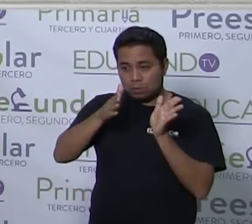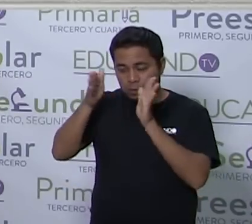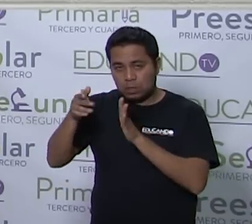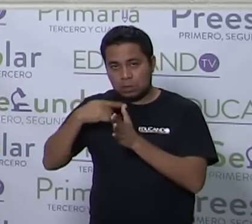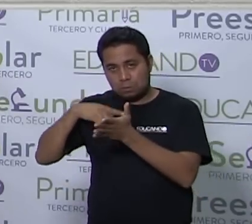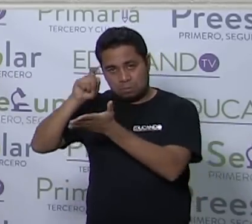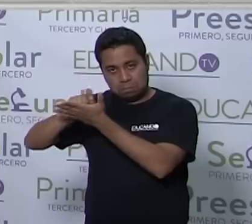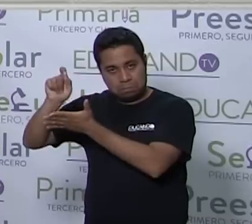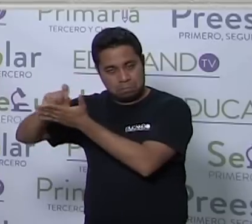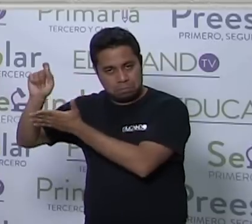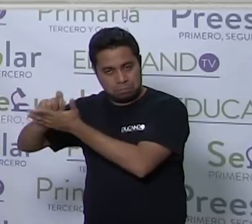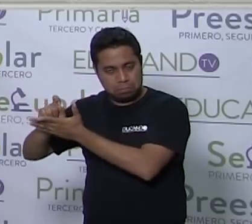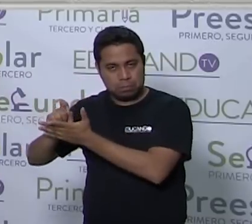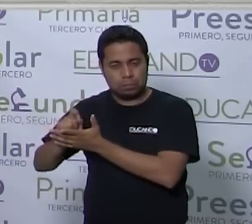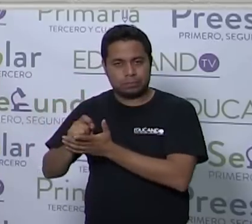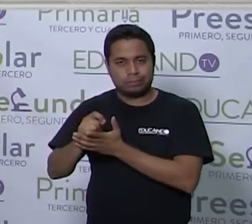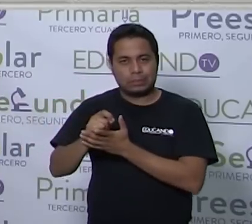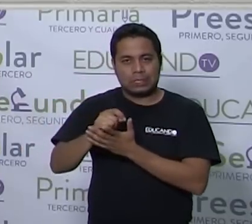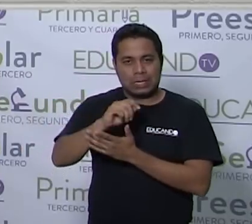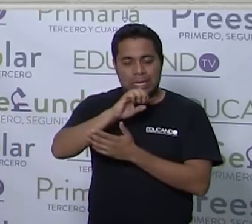noche